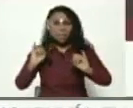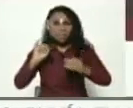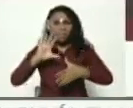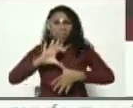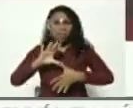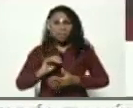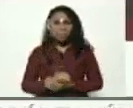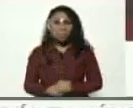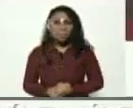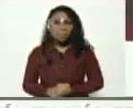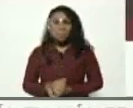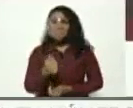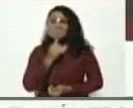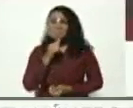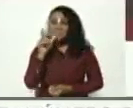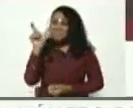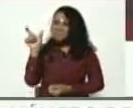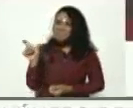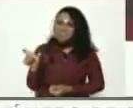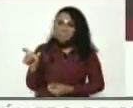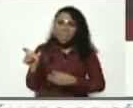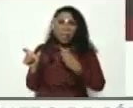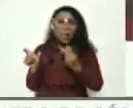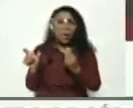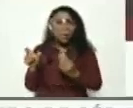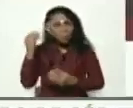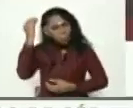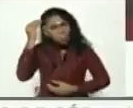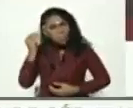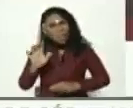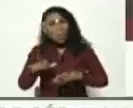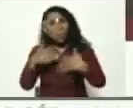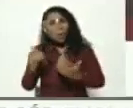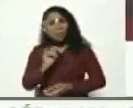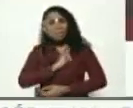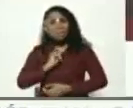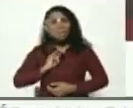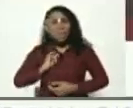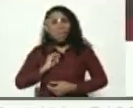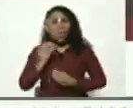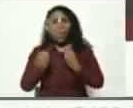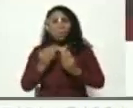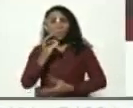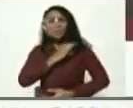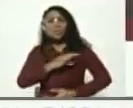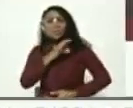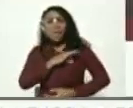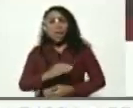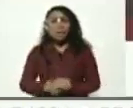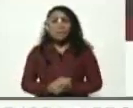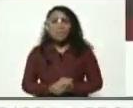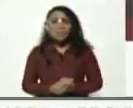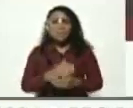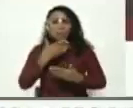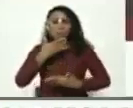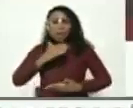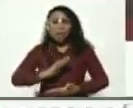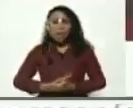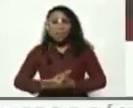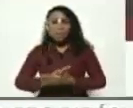americana. ¿Quién es? ¿Cómo piensa? ¿Cuál es su identidad? ¿Cómo es su sociedad? La carta se la